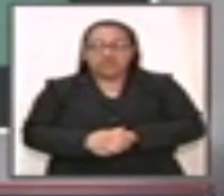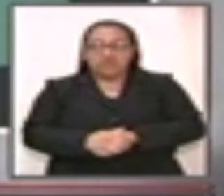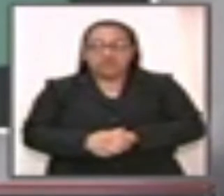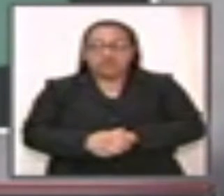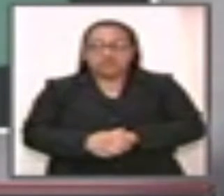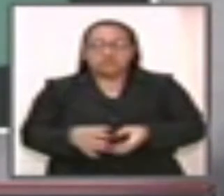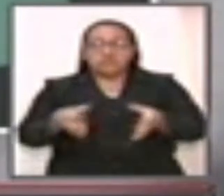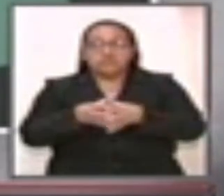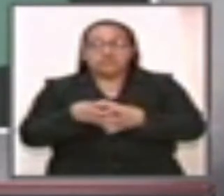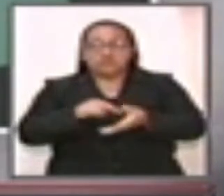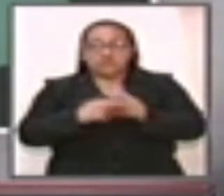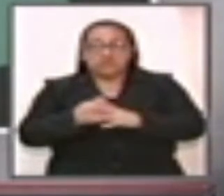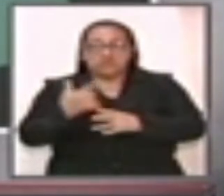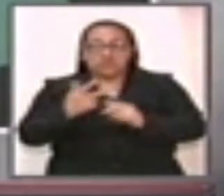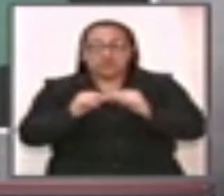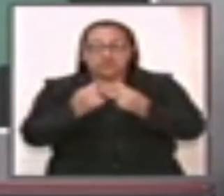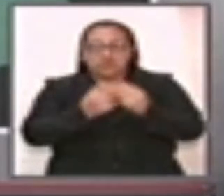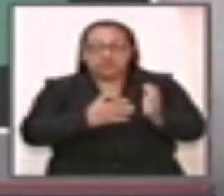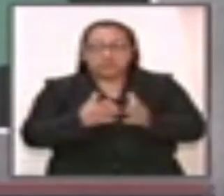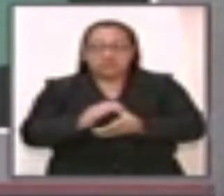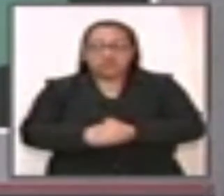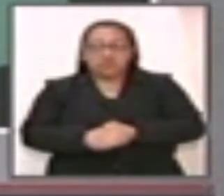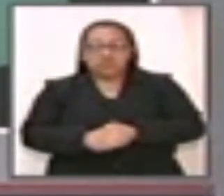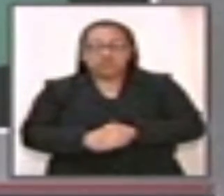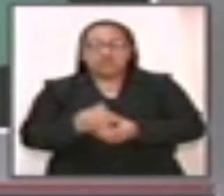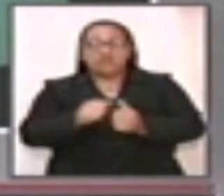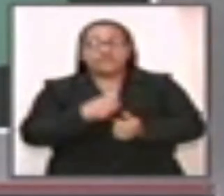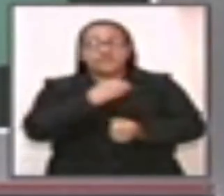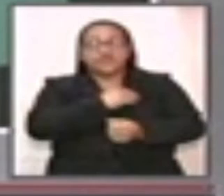es un sector que comprende tres pliegos,